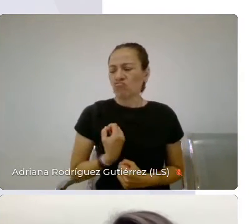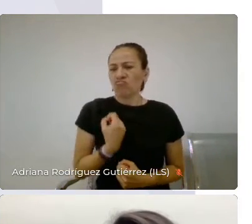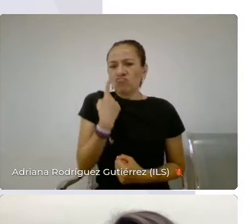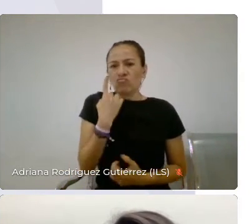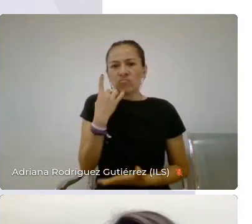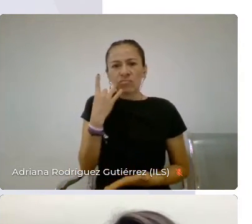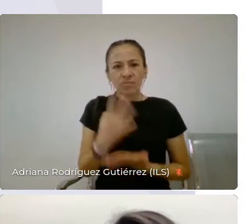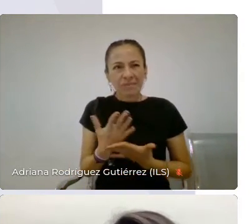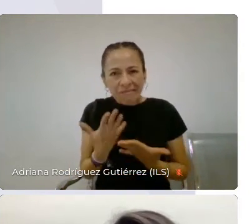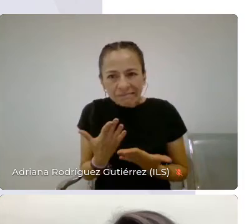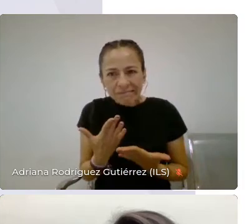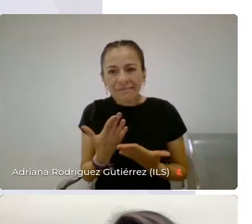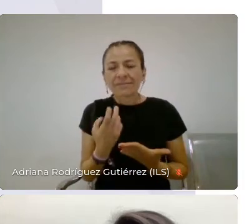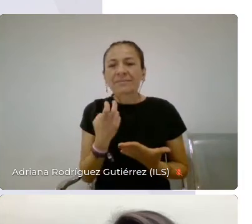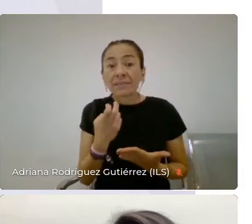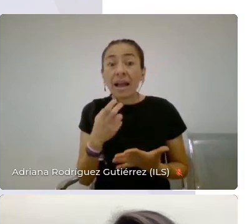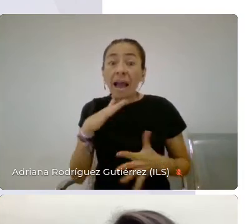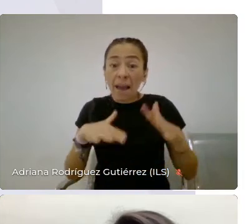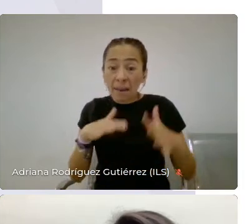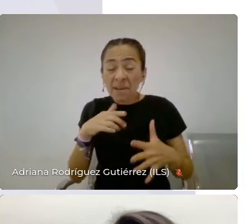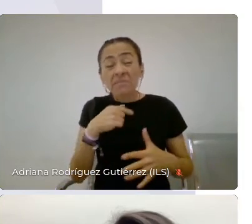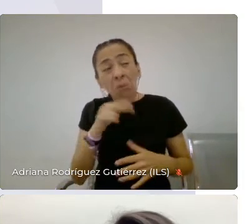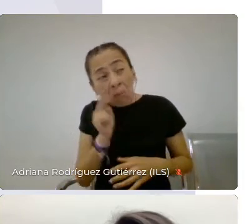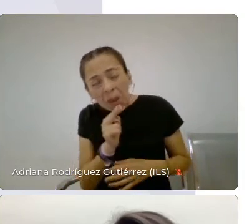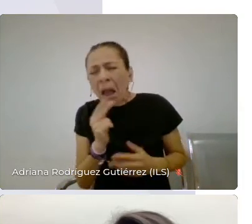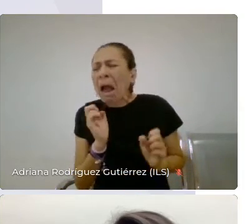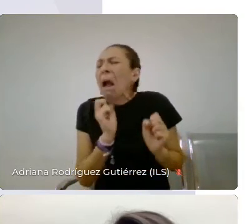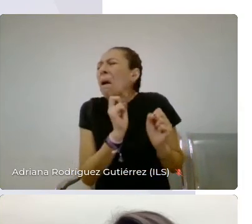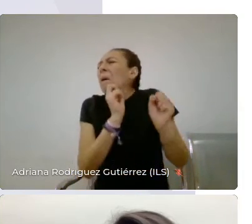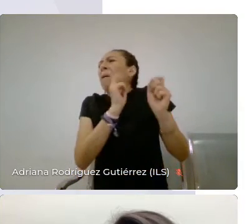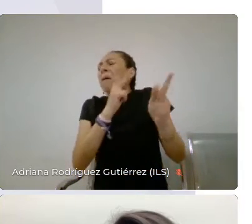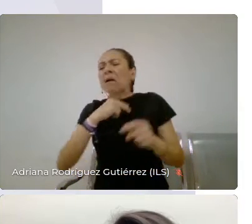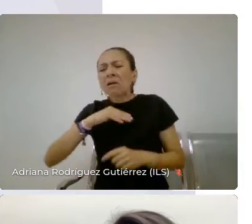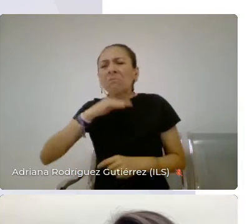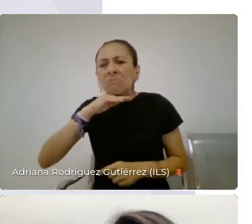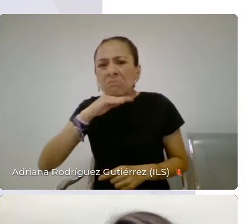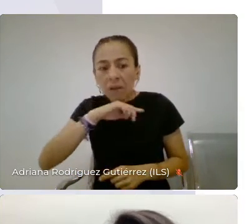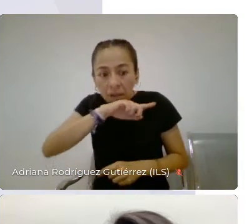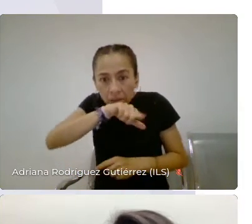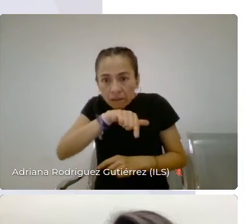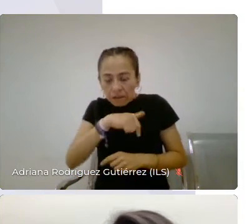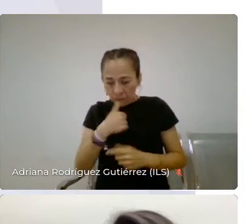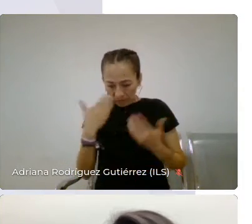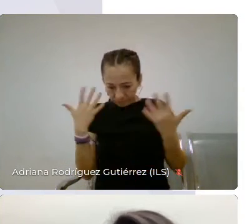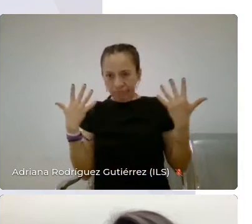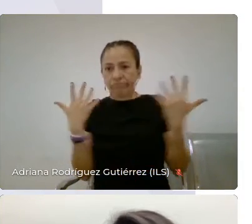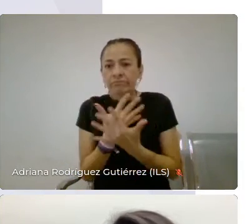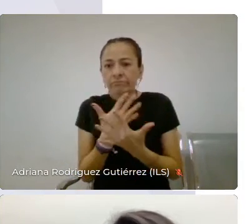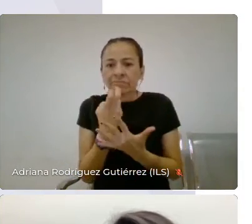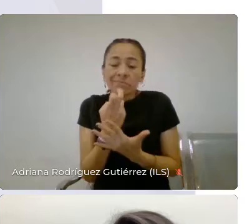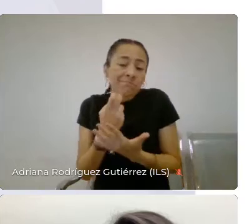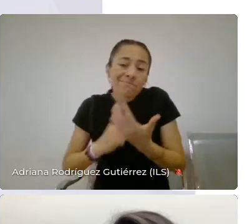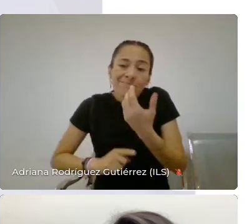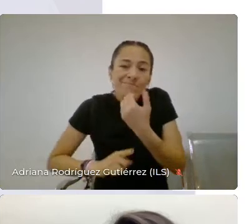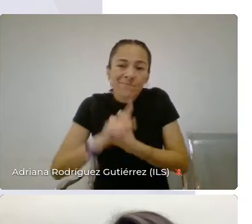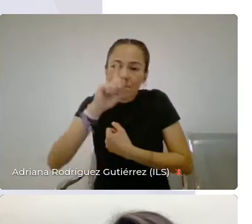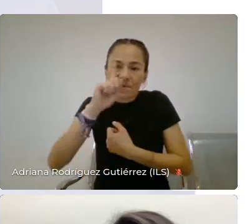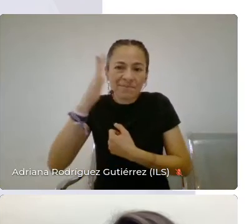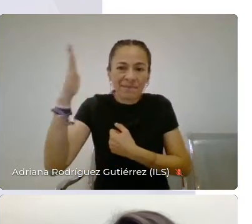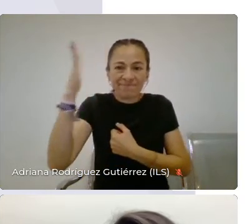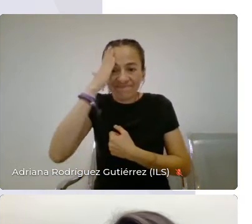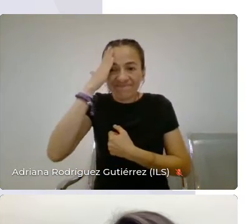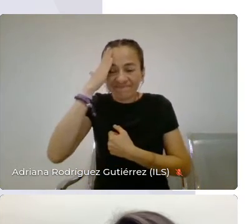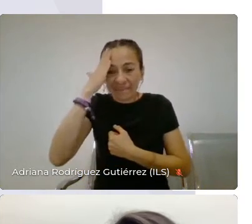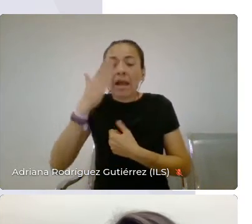mí es eso, cuando uno se enfrenta a alguno de esos y lo ignora, se convierte en tu principal obstáculo más que cualquier otra cosa. Y en temas